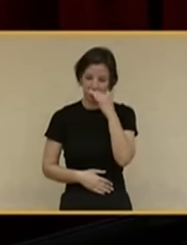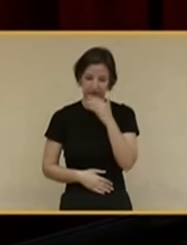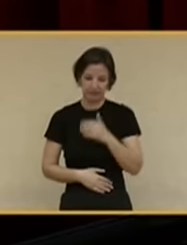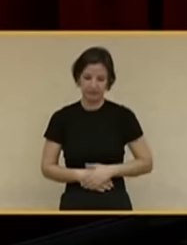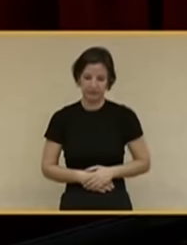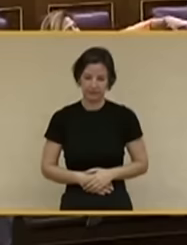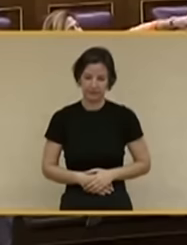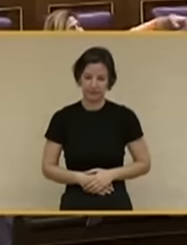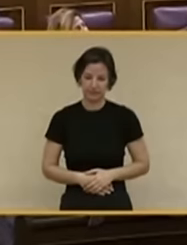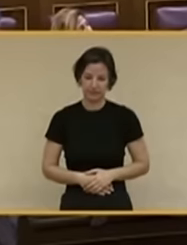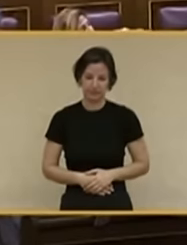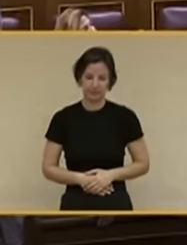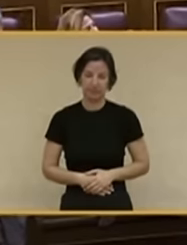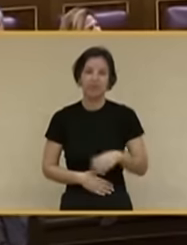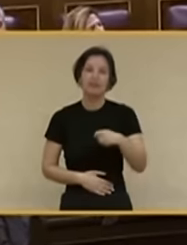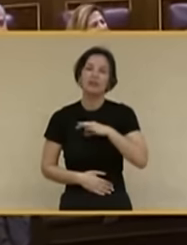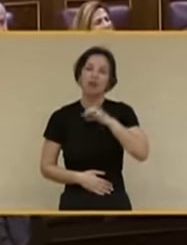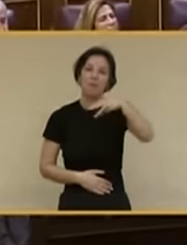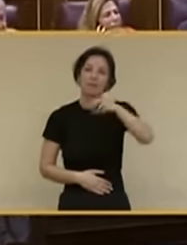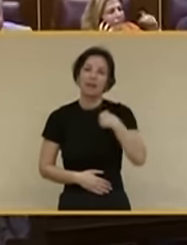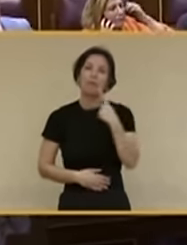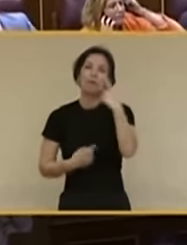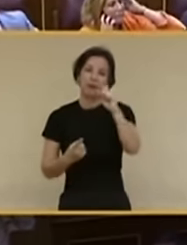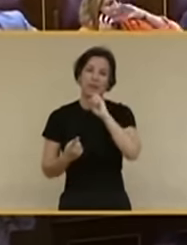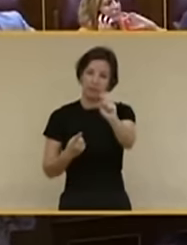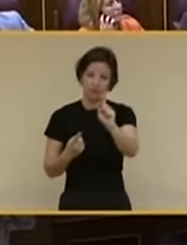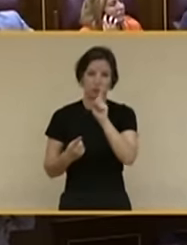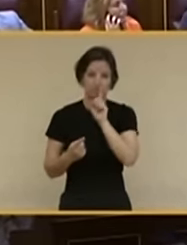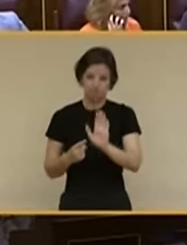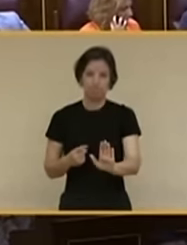Mariscal señor Mariscal le llamo al orden por primera vez